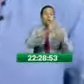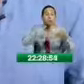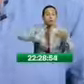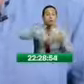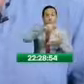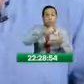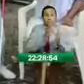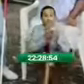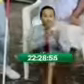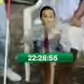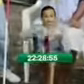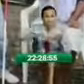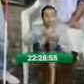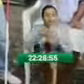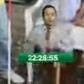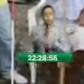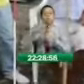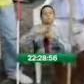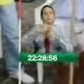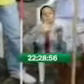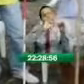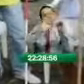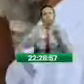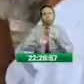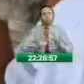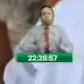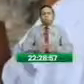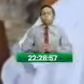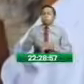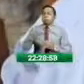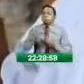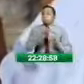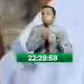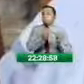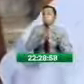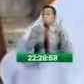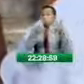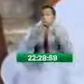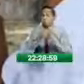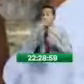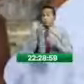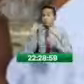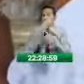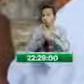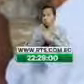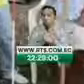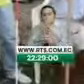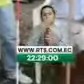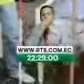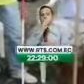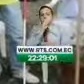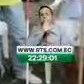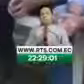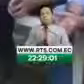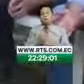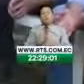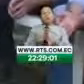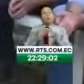en las próximas semanas. Aquí no se refirieron si el ciudadano tiene o no carnet de discapacidad, pero el presidente de la República habló de